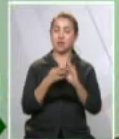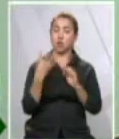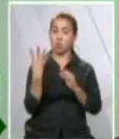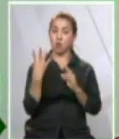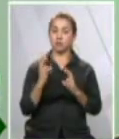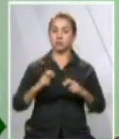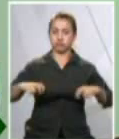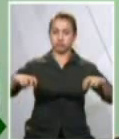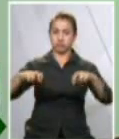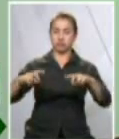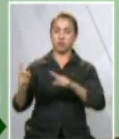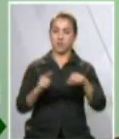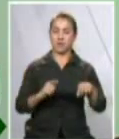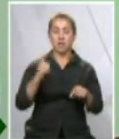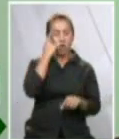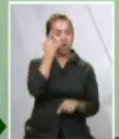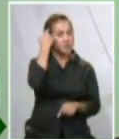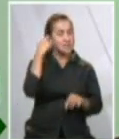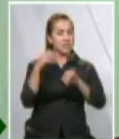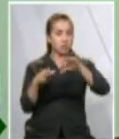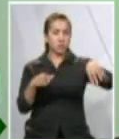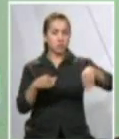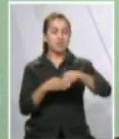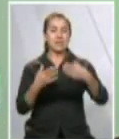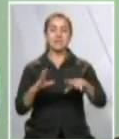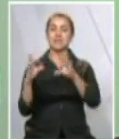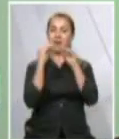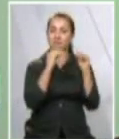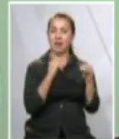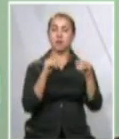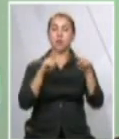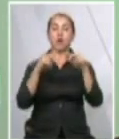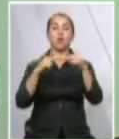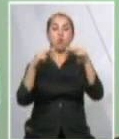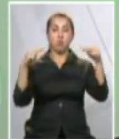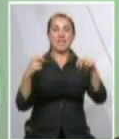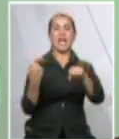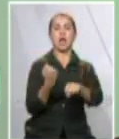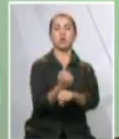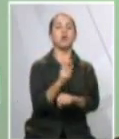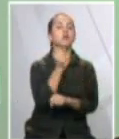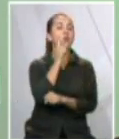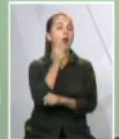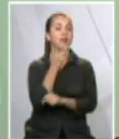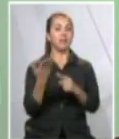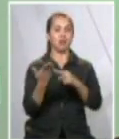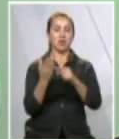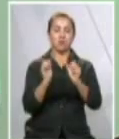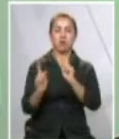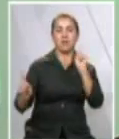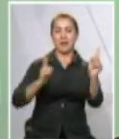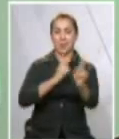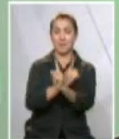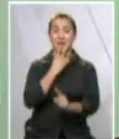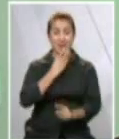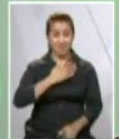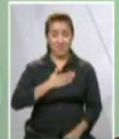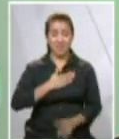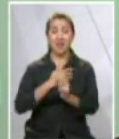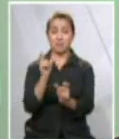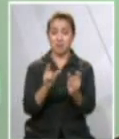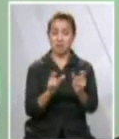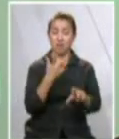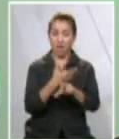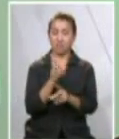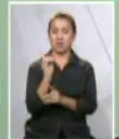acompañado en Conciencia Inclusiva. Hemos hablado hoy día de un puente, la tecnología que puede cambiarle tanto la vida a las personas